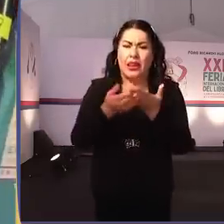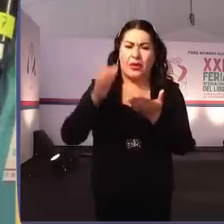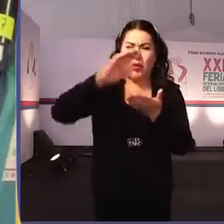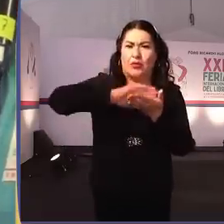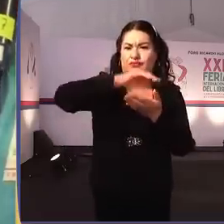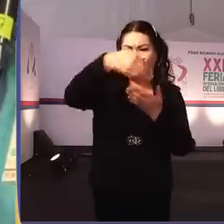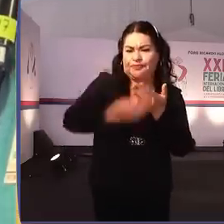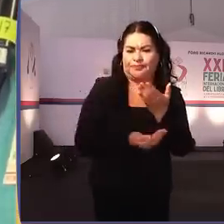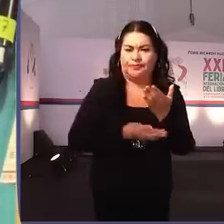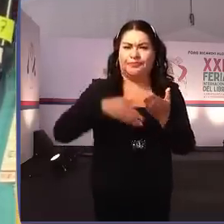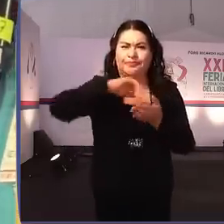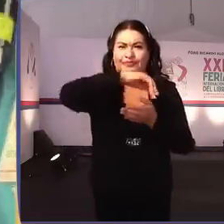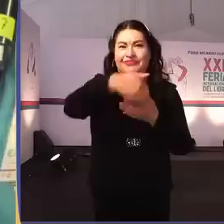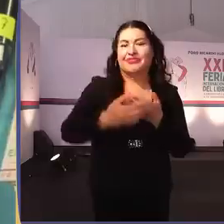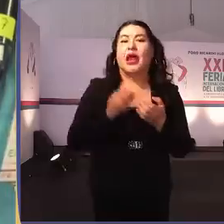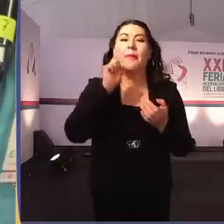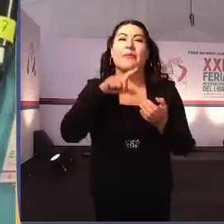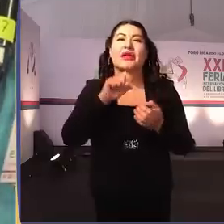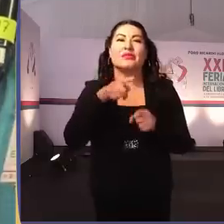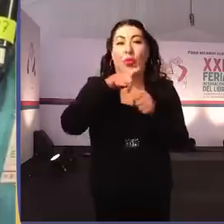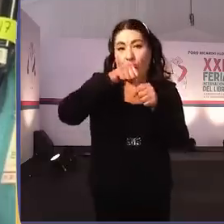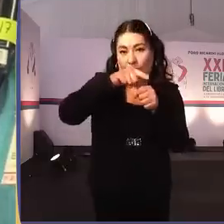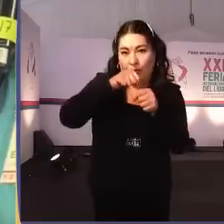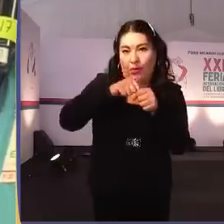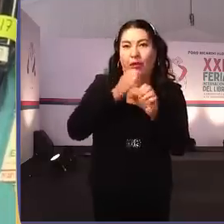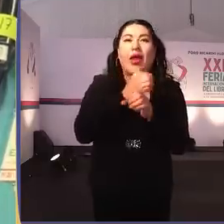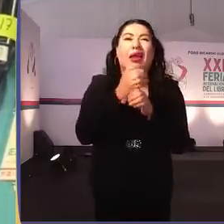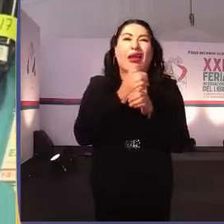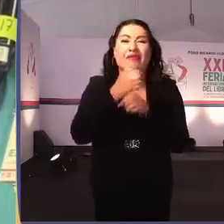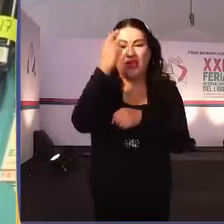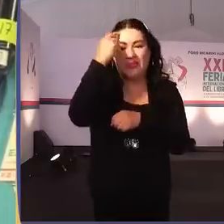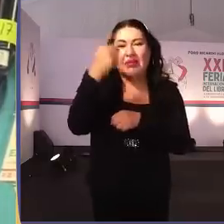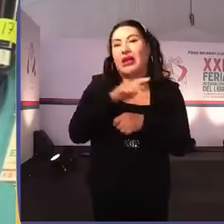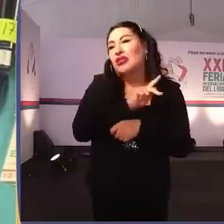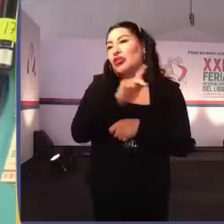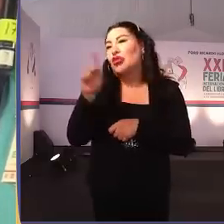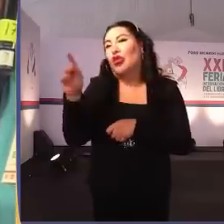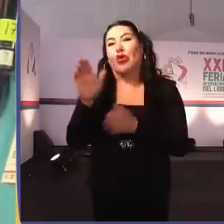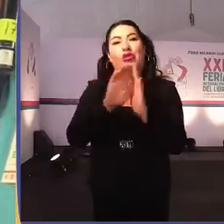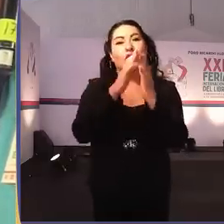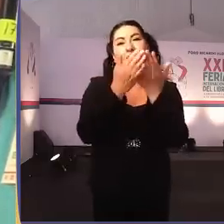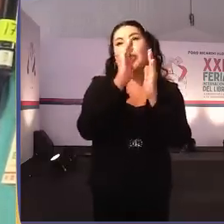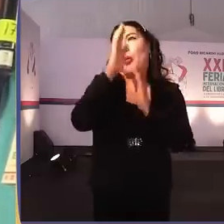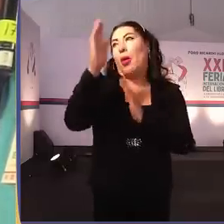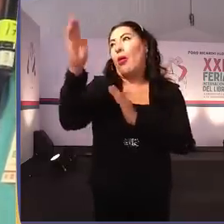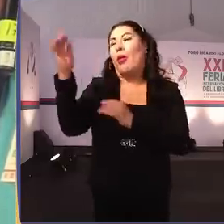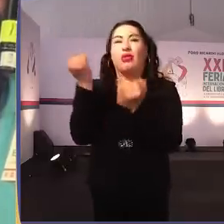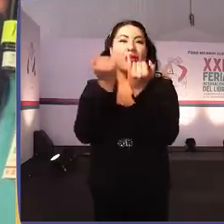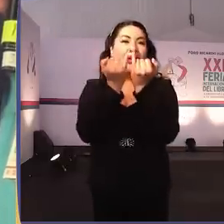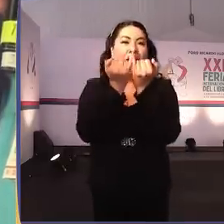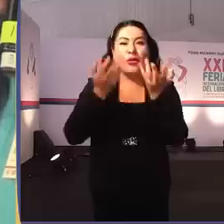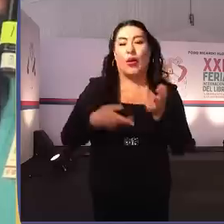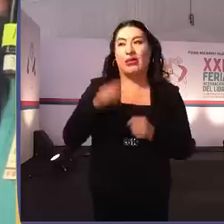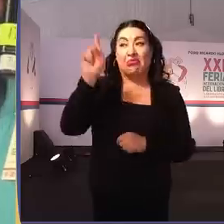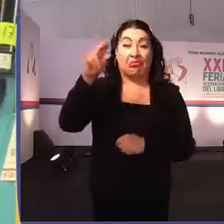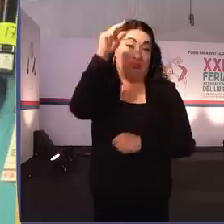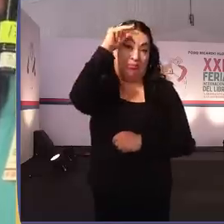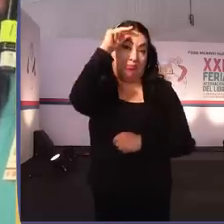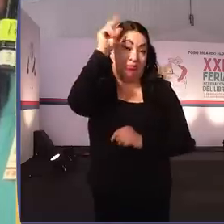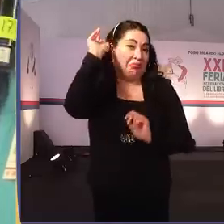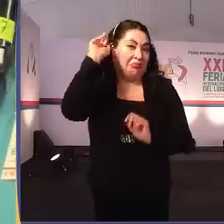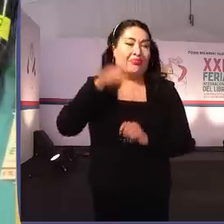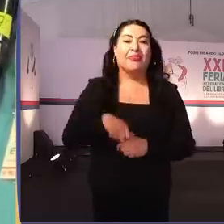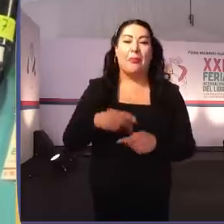cuadernados, en pie. En el mismo color. Color café. Para que se vea café y así, con aire intelectual, ¿te parece? Bueno,